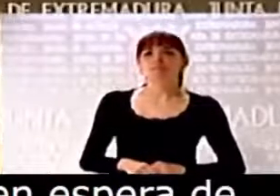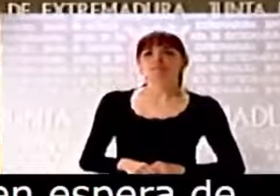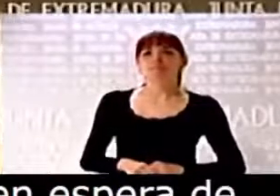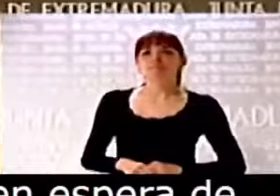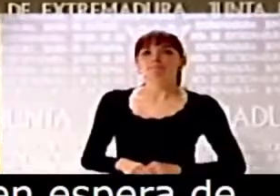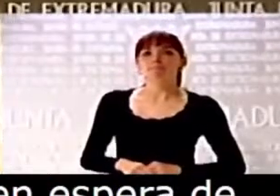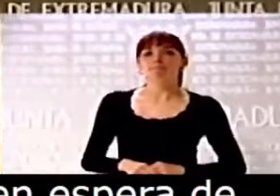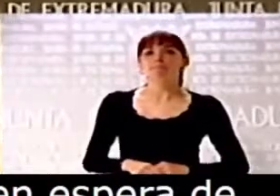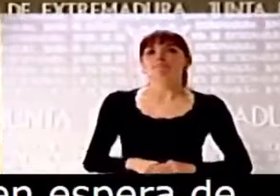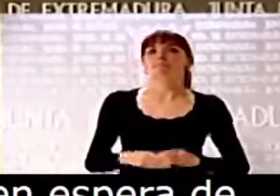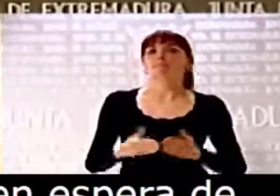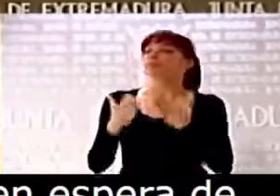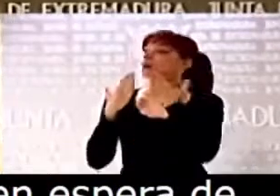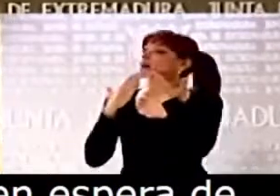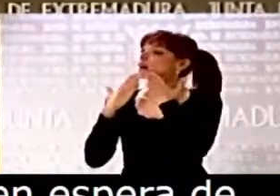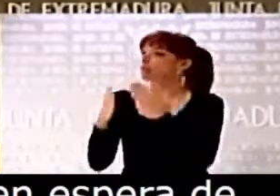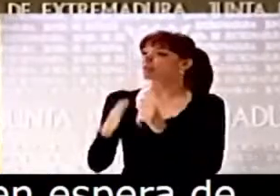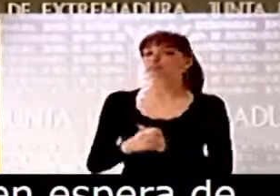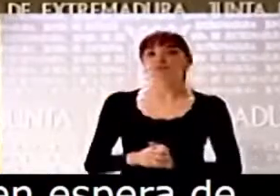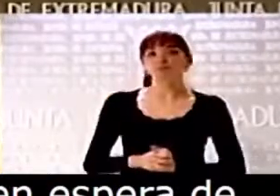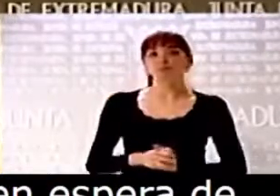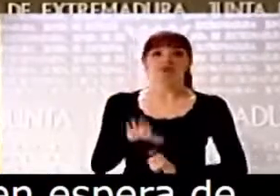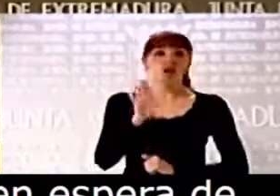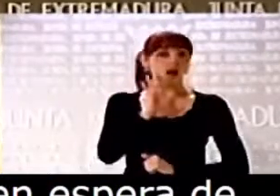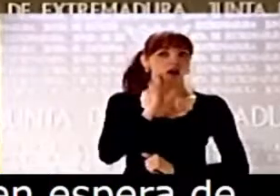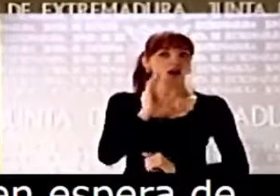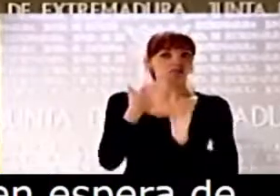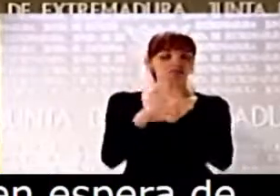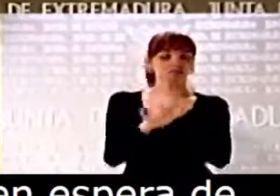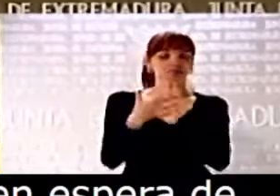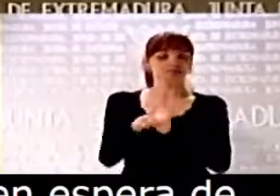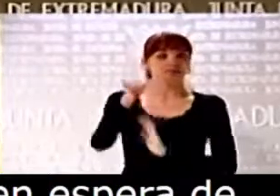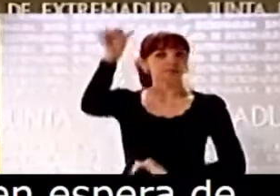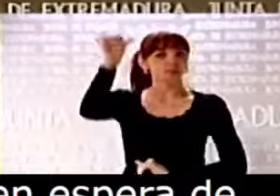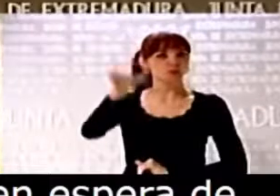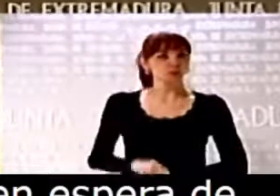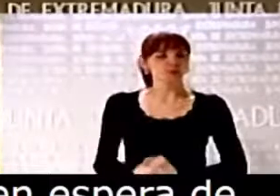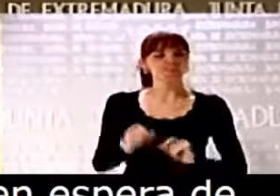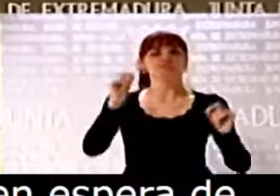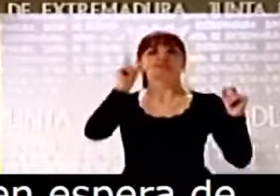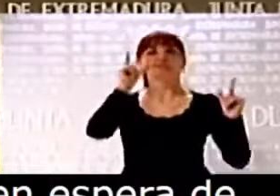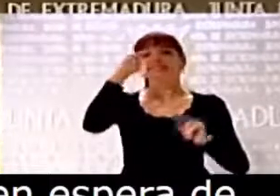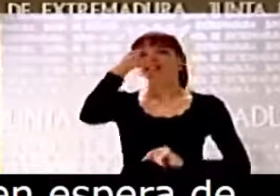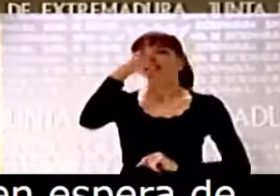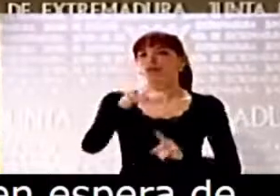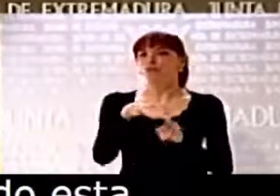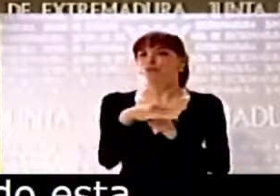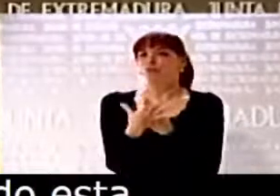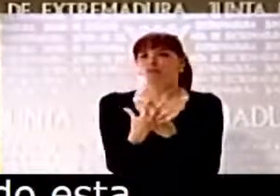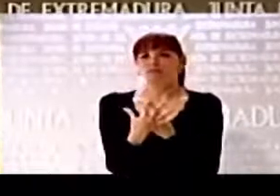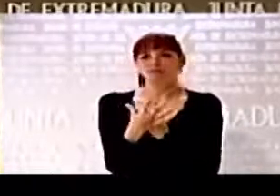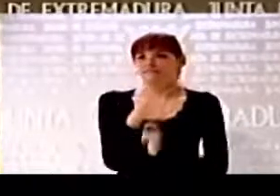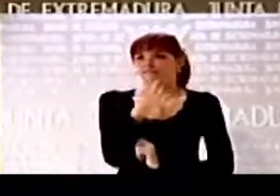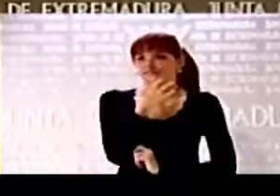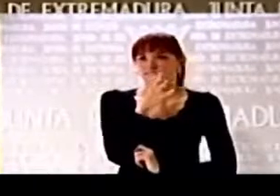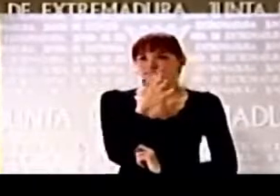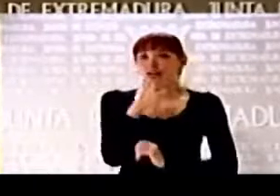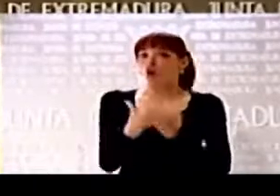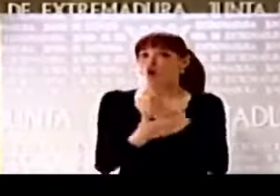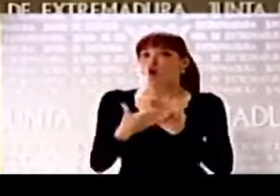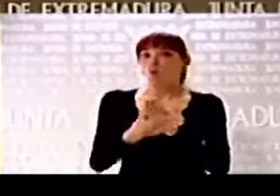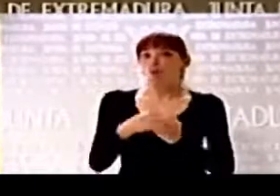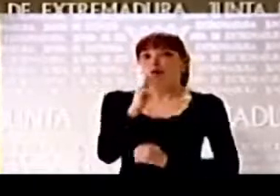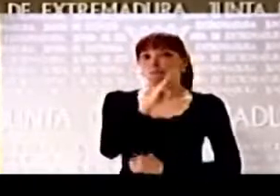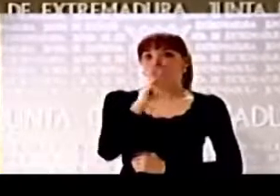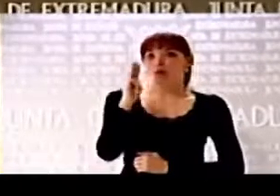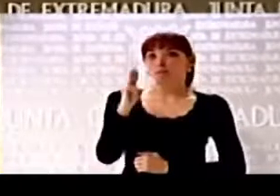Gracias. Precisamente, como comentaba en mi intervención, somos conscientes de la situación dramática en la que el Gobierno del Partido Popular dejó